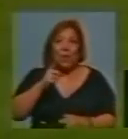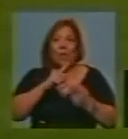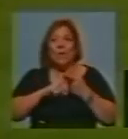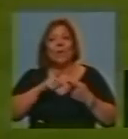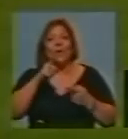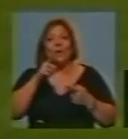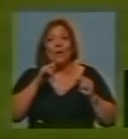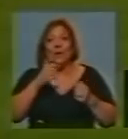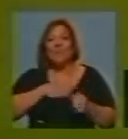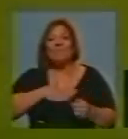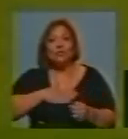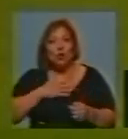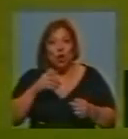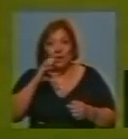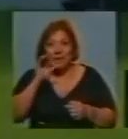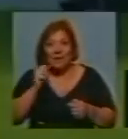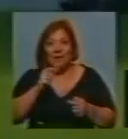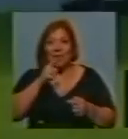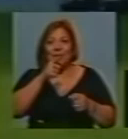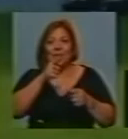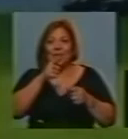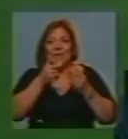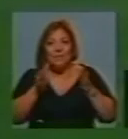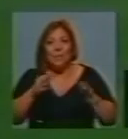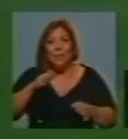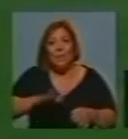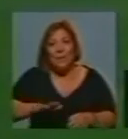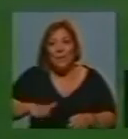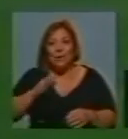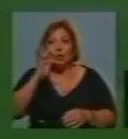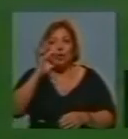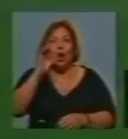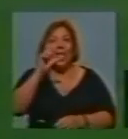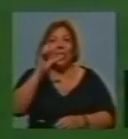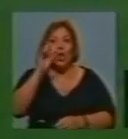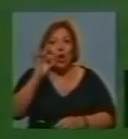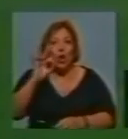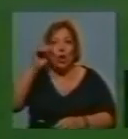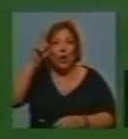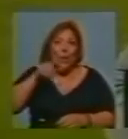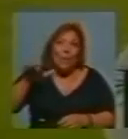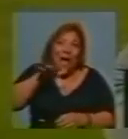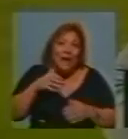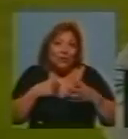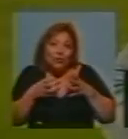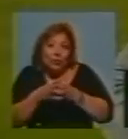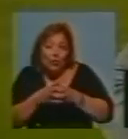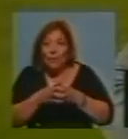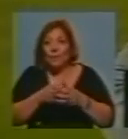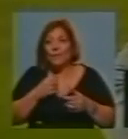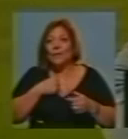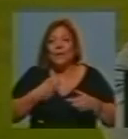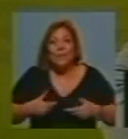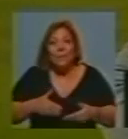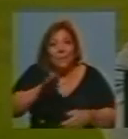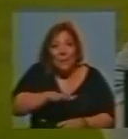Andarrascaeta, de Defensor Sporting. Felipe Benete. Arranqué en Baby Fútbol en Toledo Junior, un equipo allá de barrio. Hice Baby